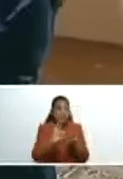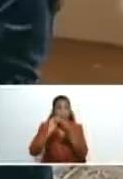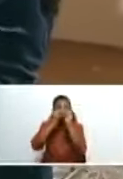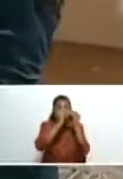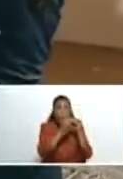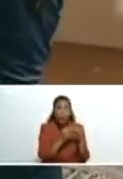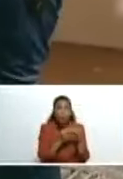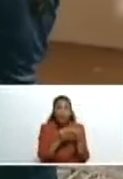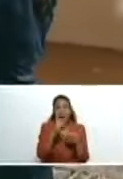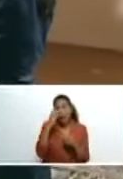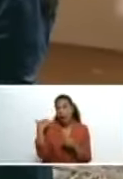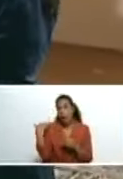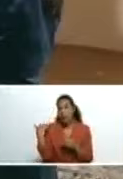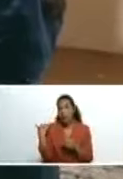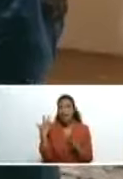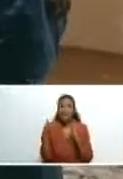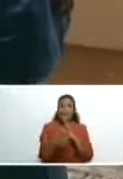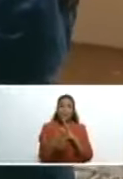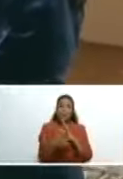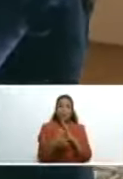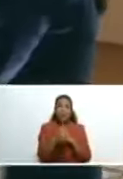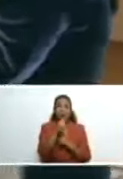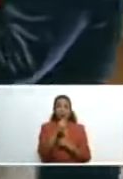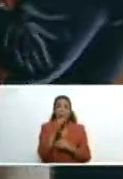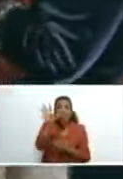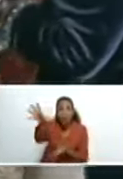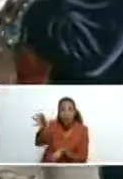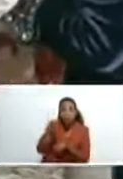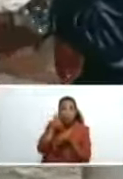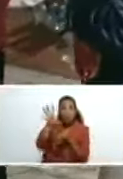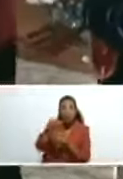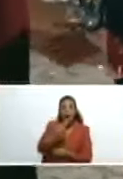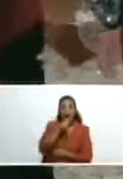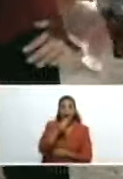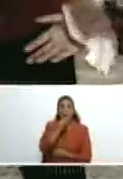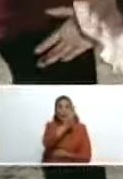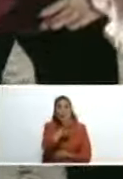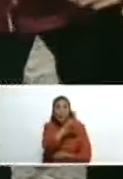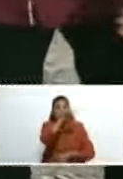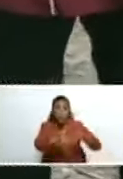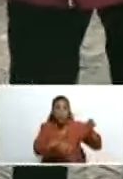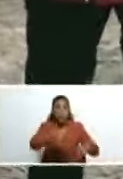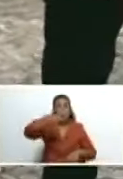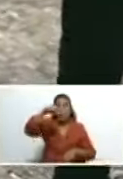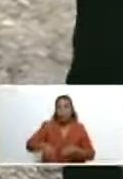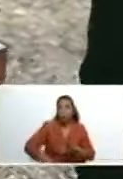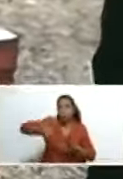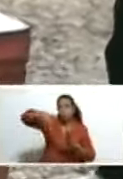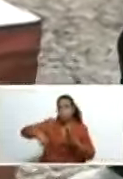comenzando el siglo XX, ya teníamos esta tecnología de bombeo de agua y nuestros usuarios y usuarios pueden venir a